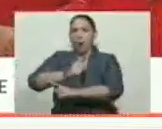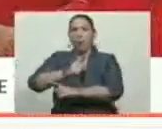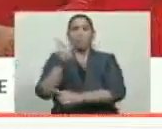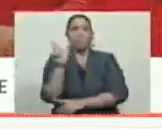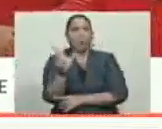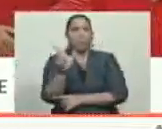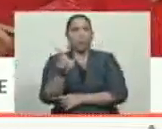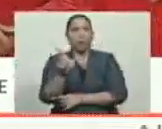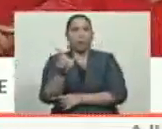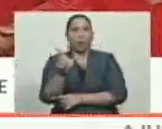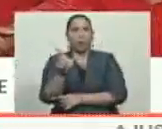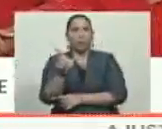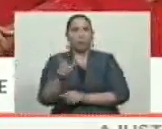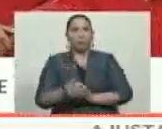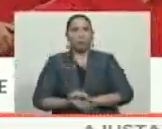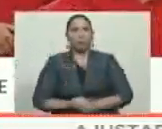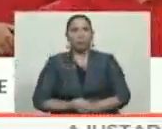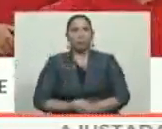Socialista Unido de Venezuela.